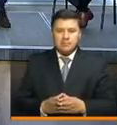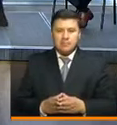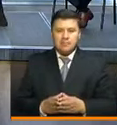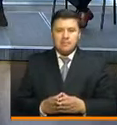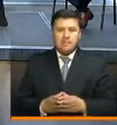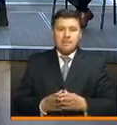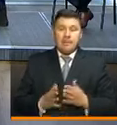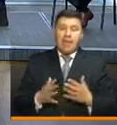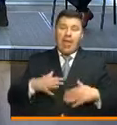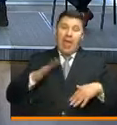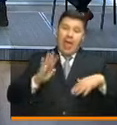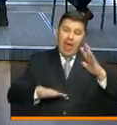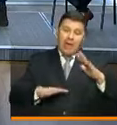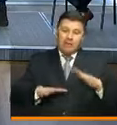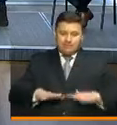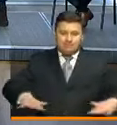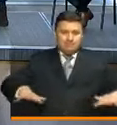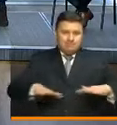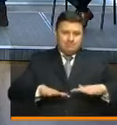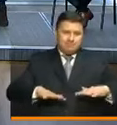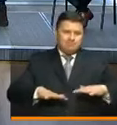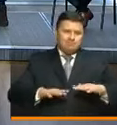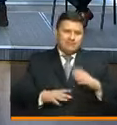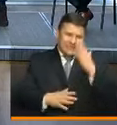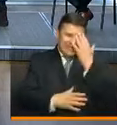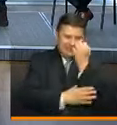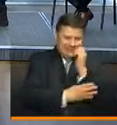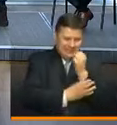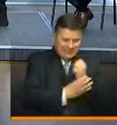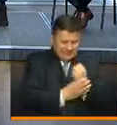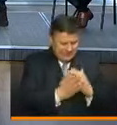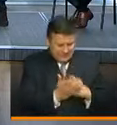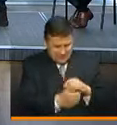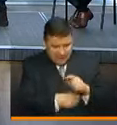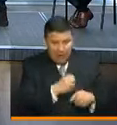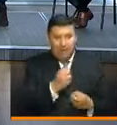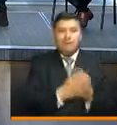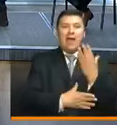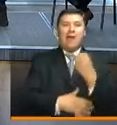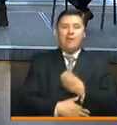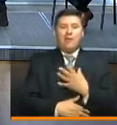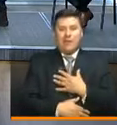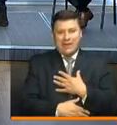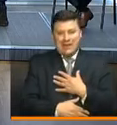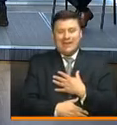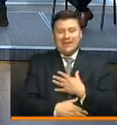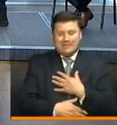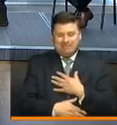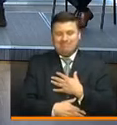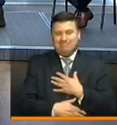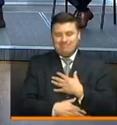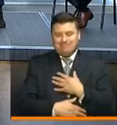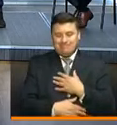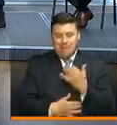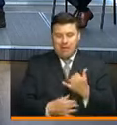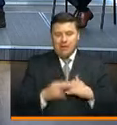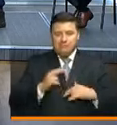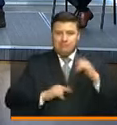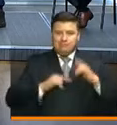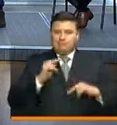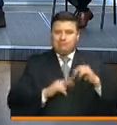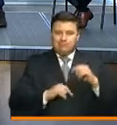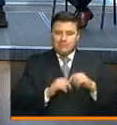Muchas veces este tipo de escenarios, llamémoslo de crisis, se convierten en oportunidades. Y lo que hemos venido construyendo